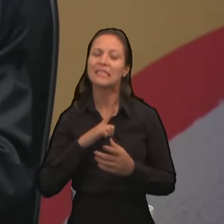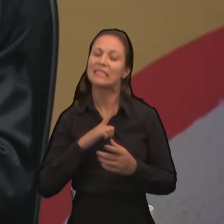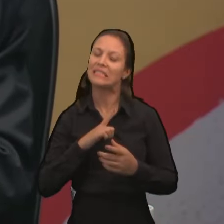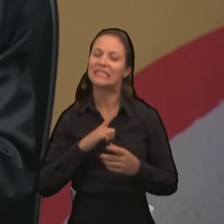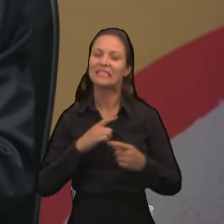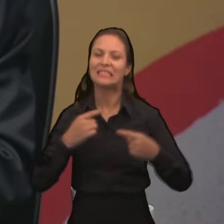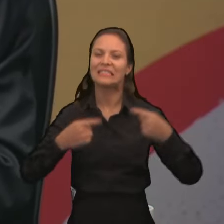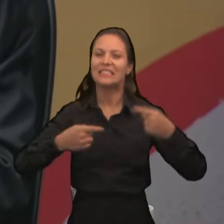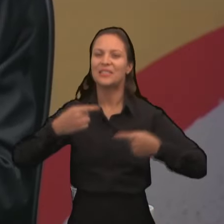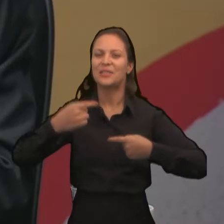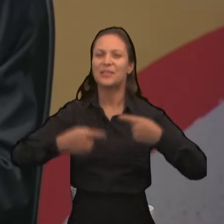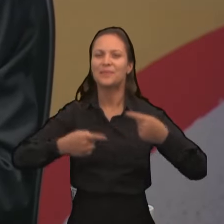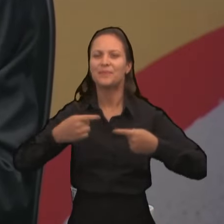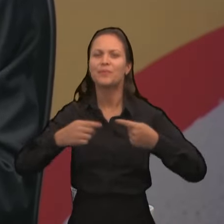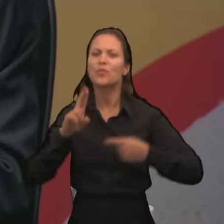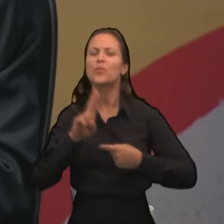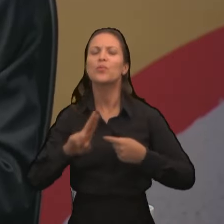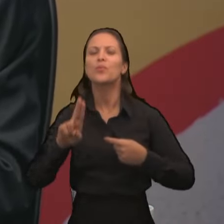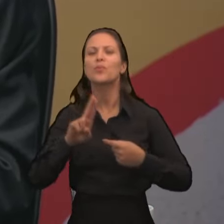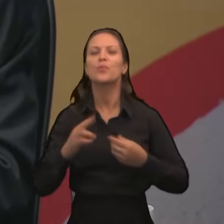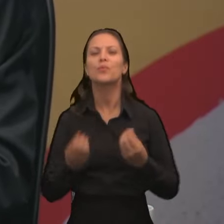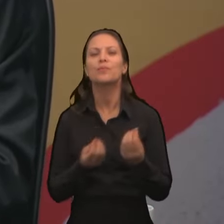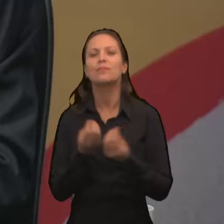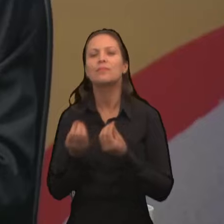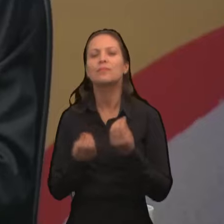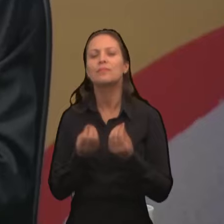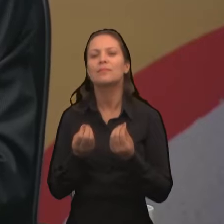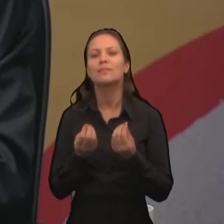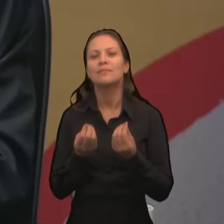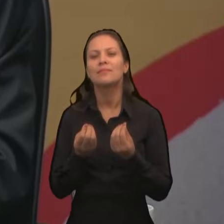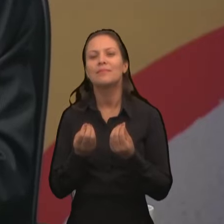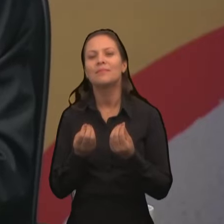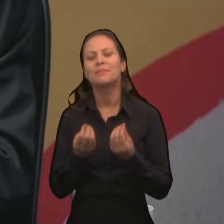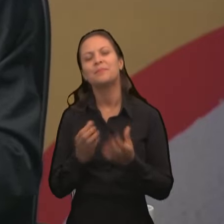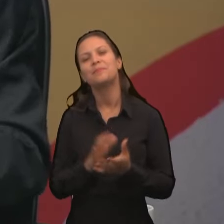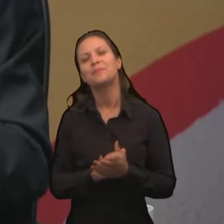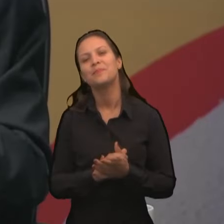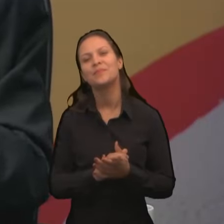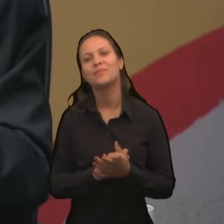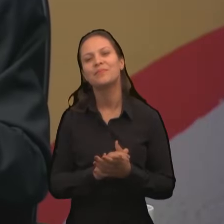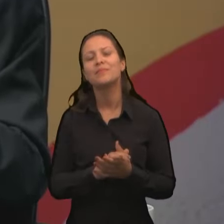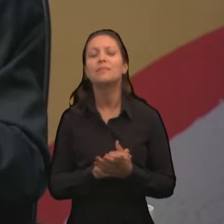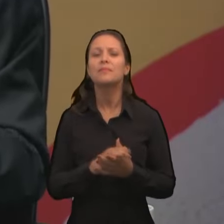Hay muchas implicaciones. Todas esas utilidades que tenemos,